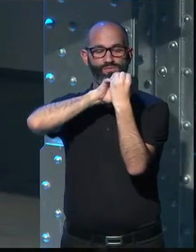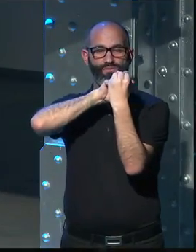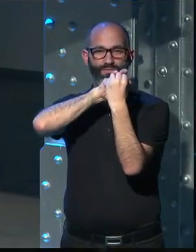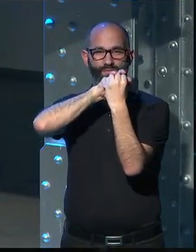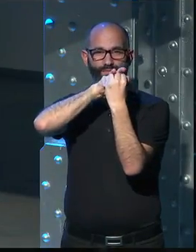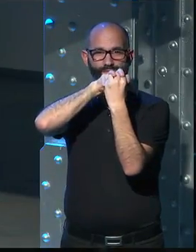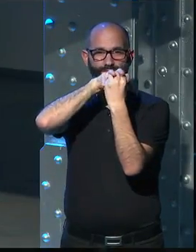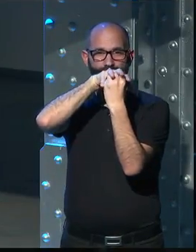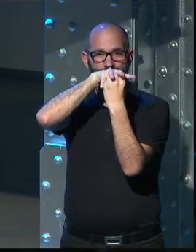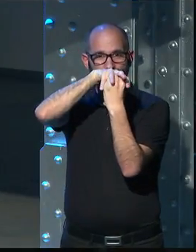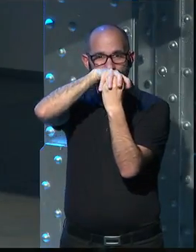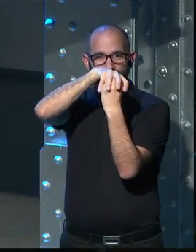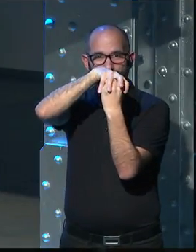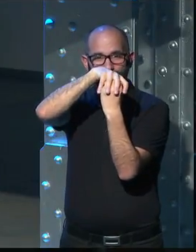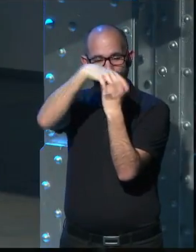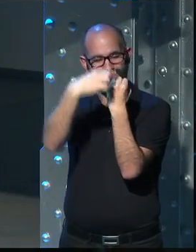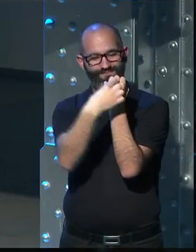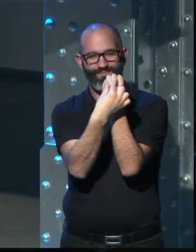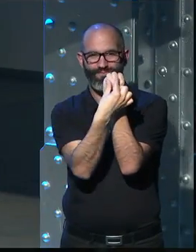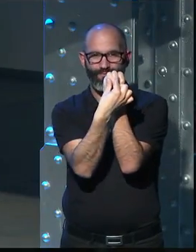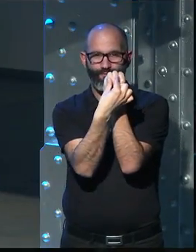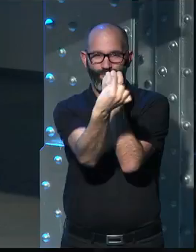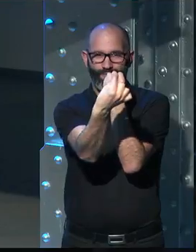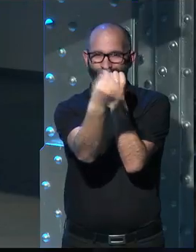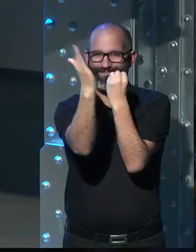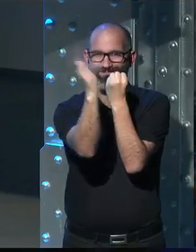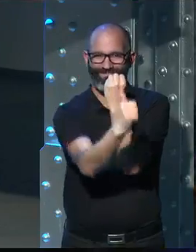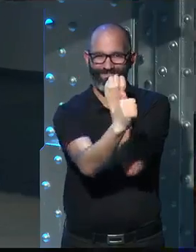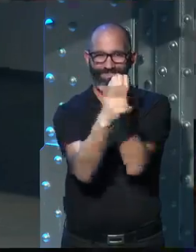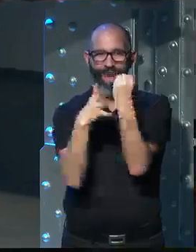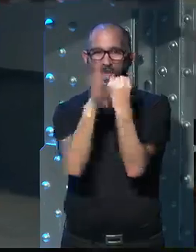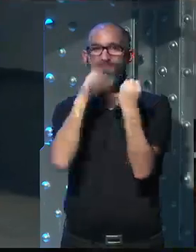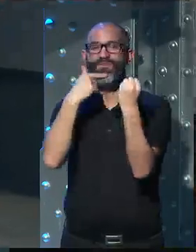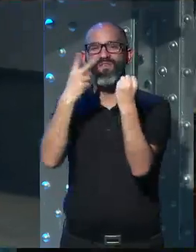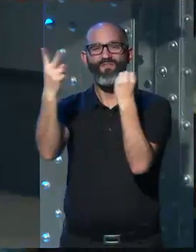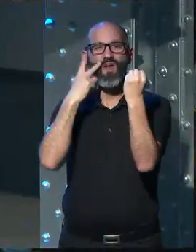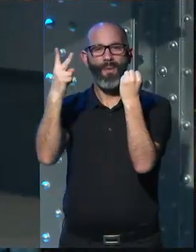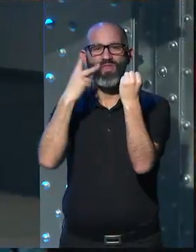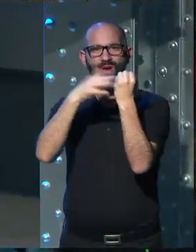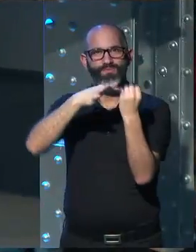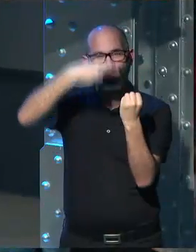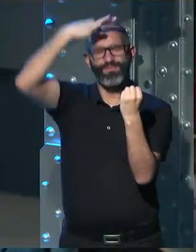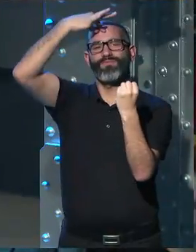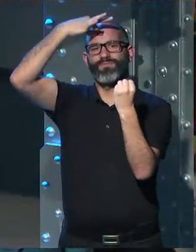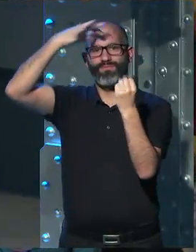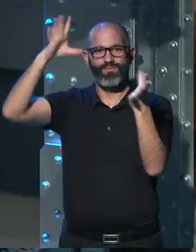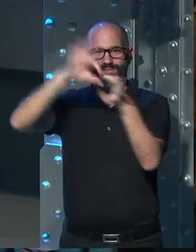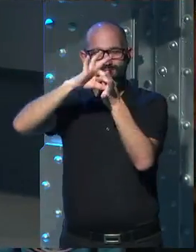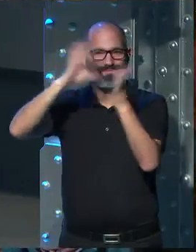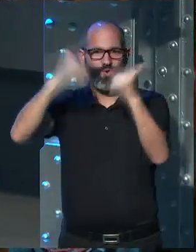retinianas abandonan el globo ocular para transmitir esta información visual al cerebro. Entonces, no